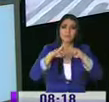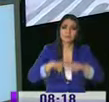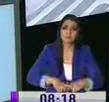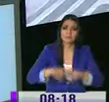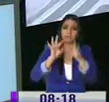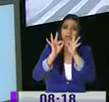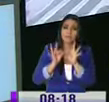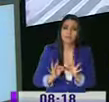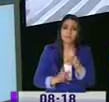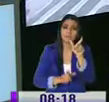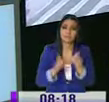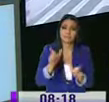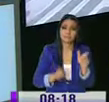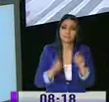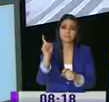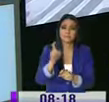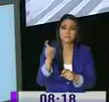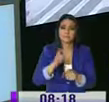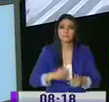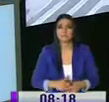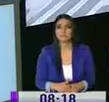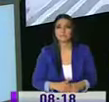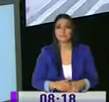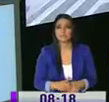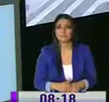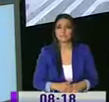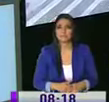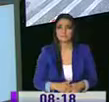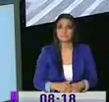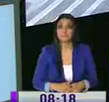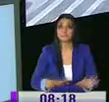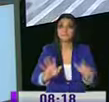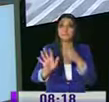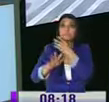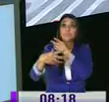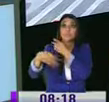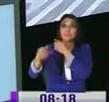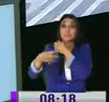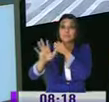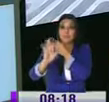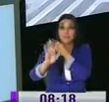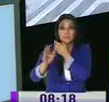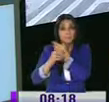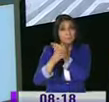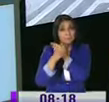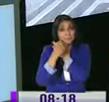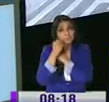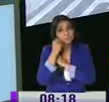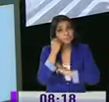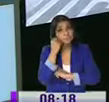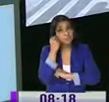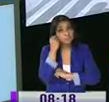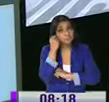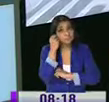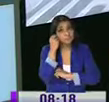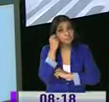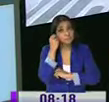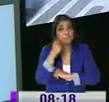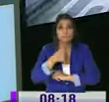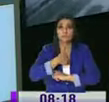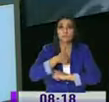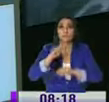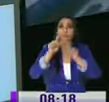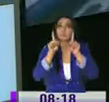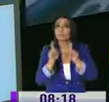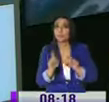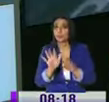porque la ciudadanía lo necesita mucho robben el software que no se vaya a la autoridad yo yo quiero hacer una pregunta sofía a través tuyo que